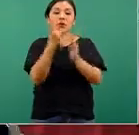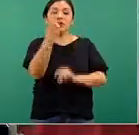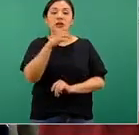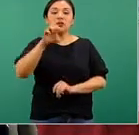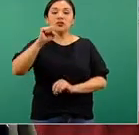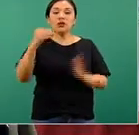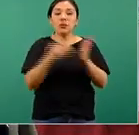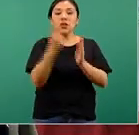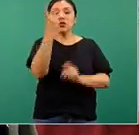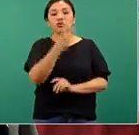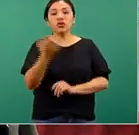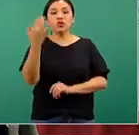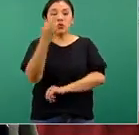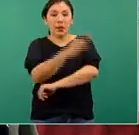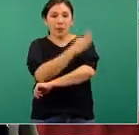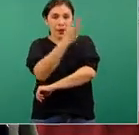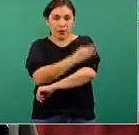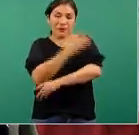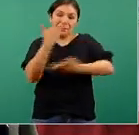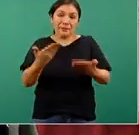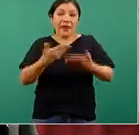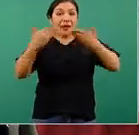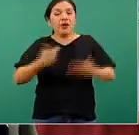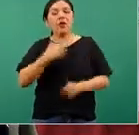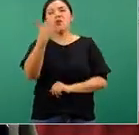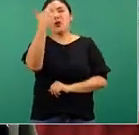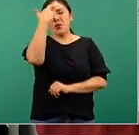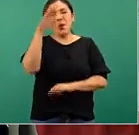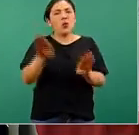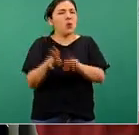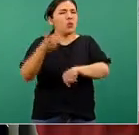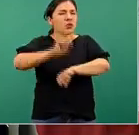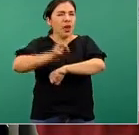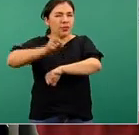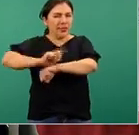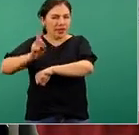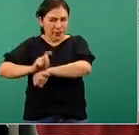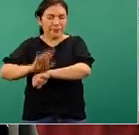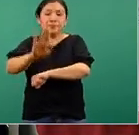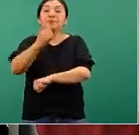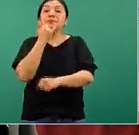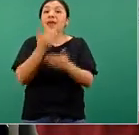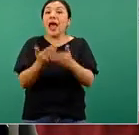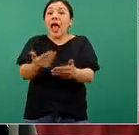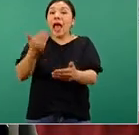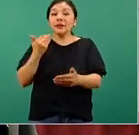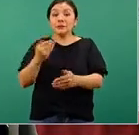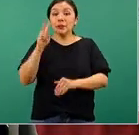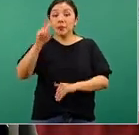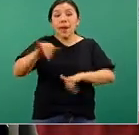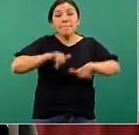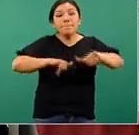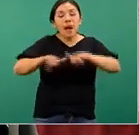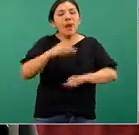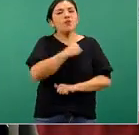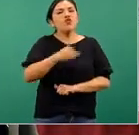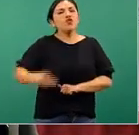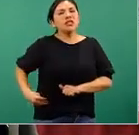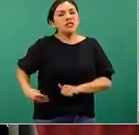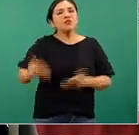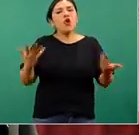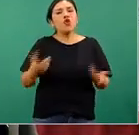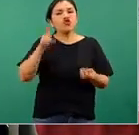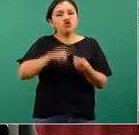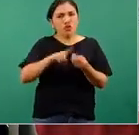7.160.250. Y un recordatorio que hacemos todos los días es, bueno, antes del recordatorio, aquí está el mapa municipal.